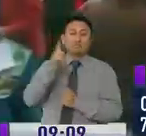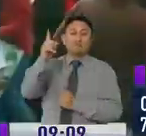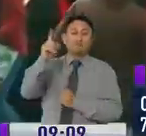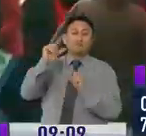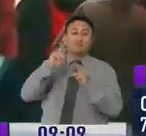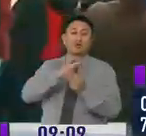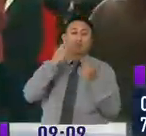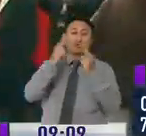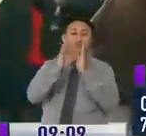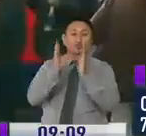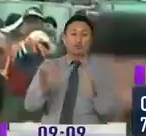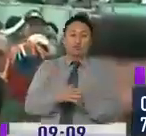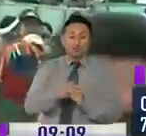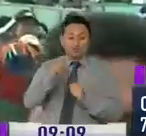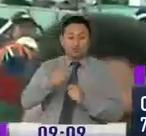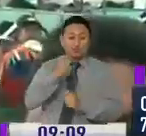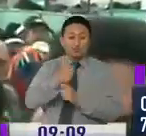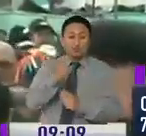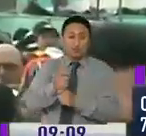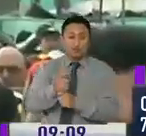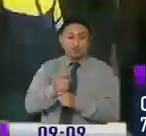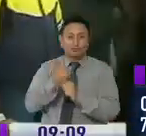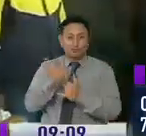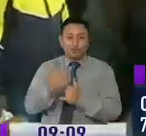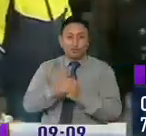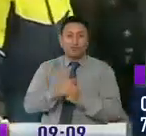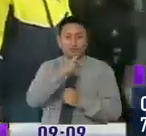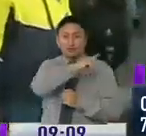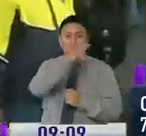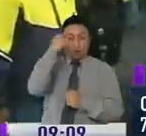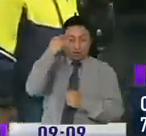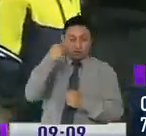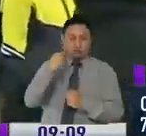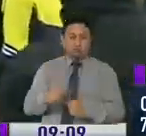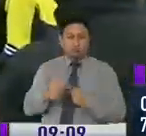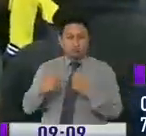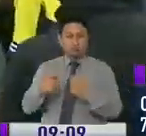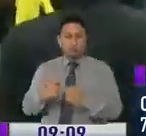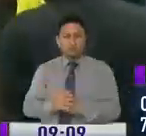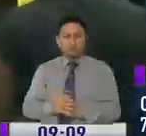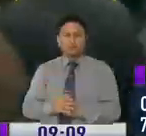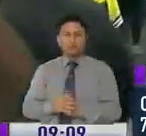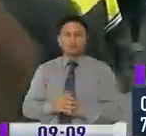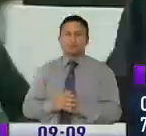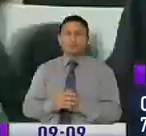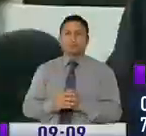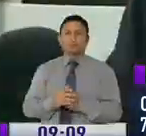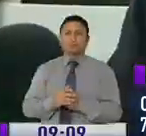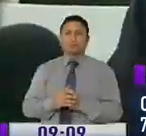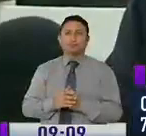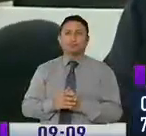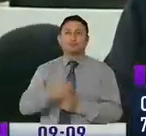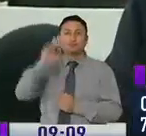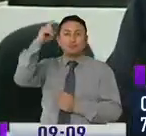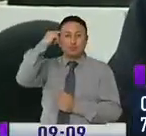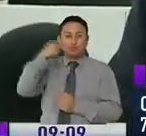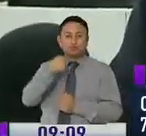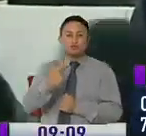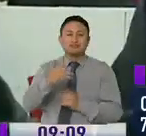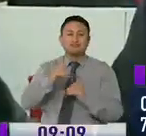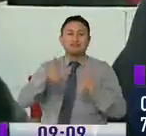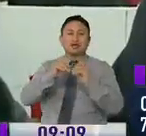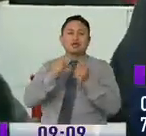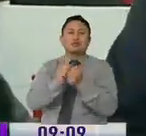denominada Revolución Ciudadana y a quienes la integraron ha sido una constante del gobierno central y de sus coidearios. El gobierno dice que se han maquillado las